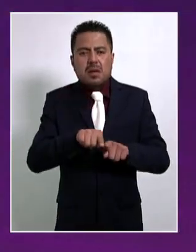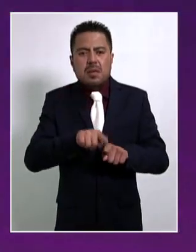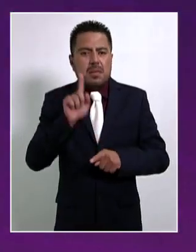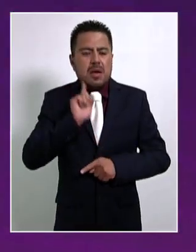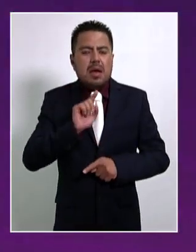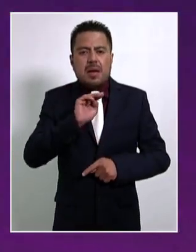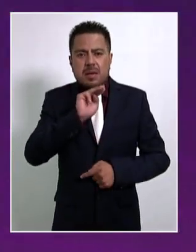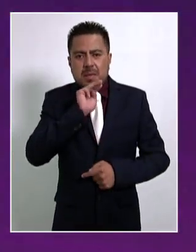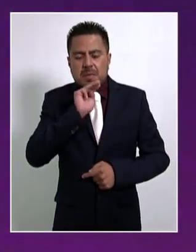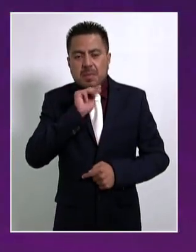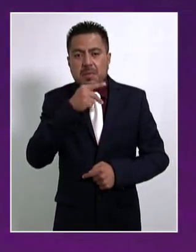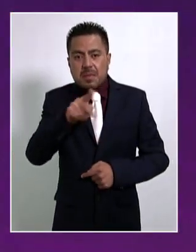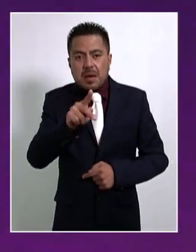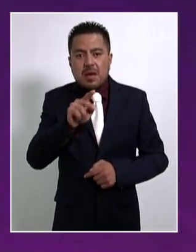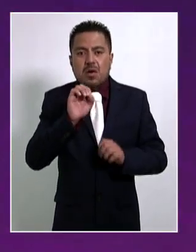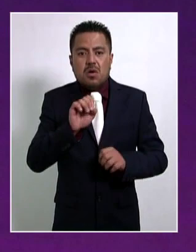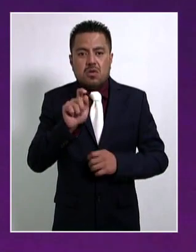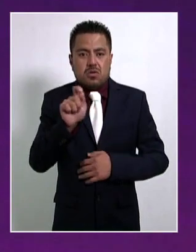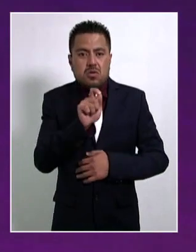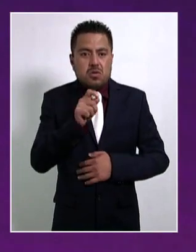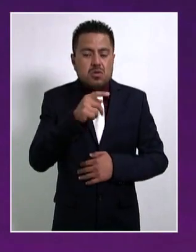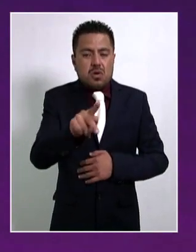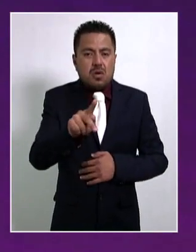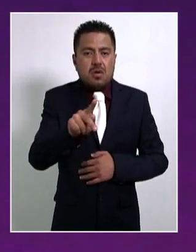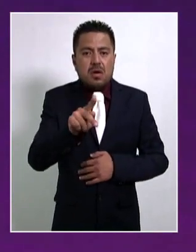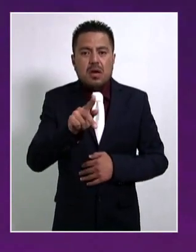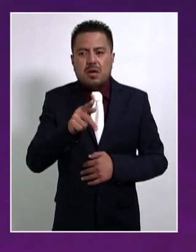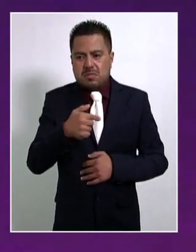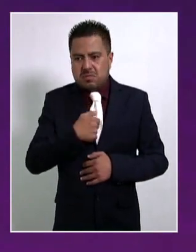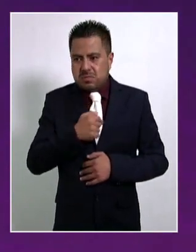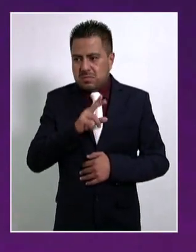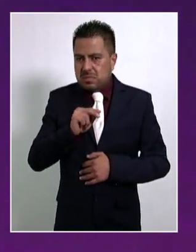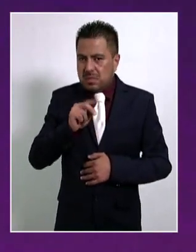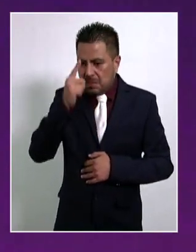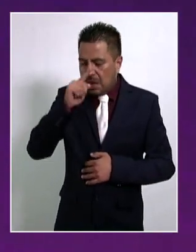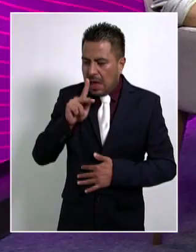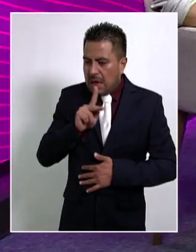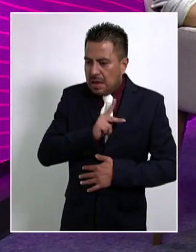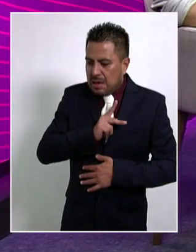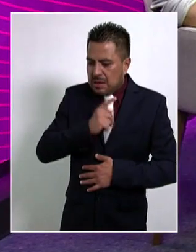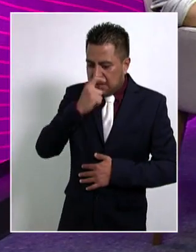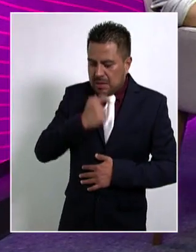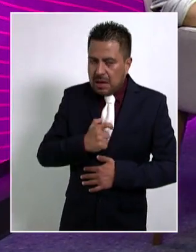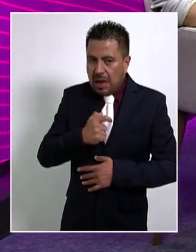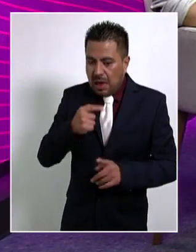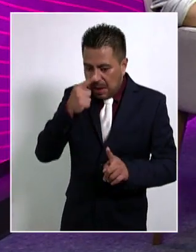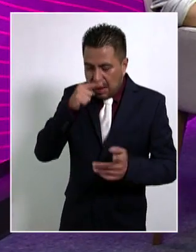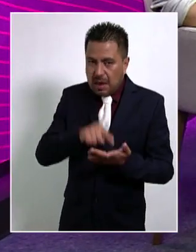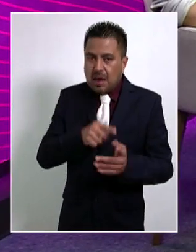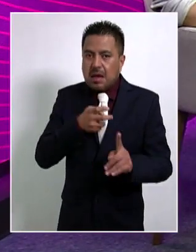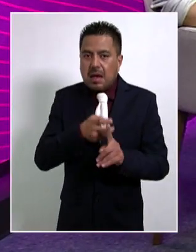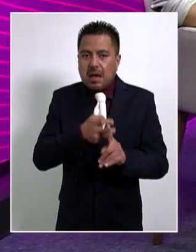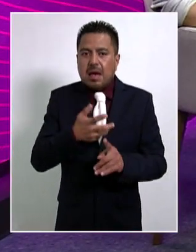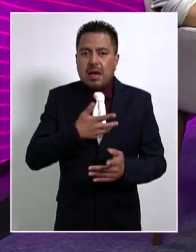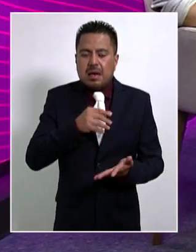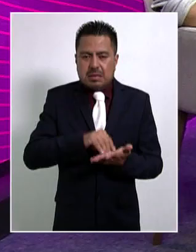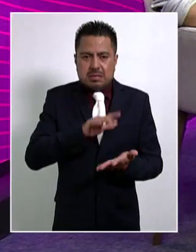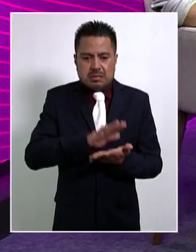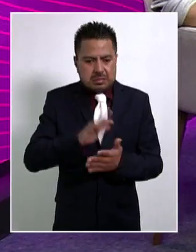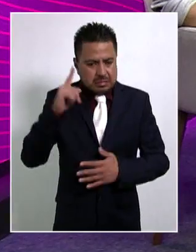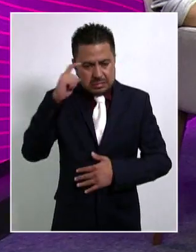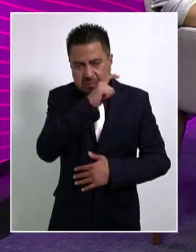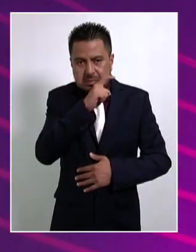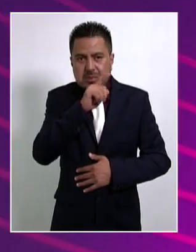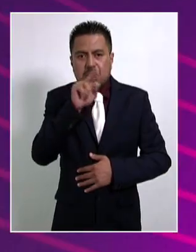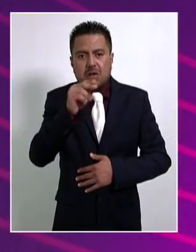tu mamá, es para tu novia. Y entonces yo diría, no, es para mí, y yo creo que ahí había una gran dificultad porque